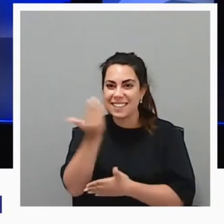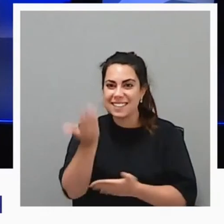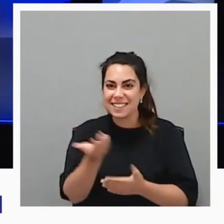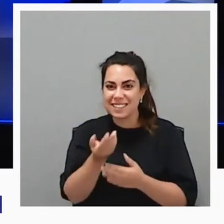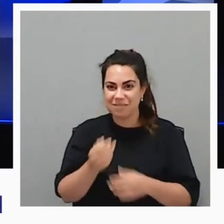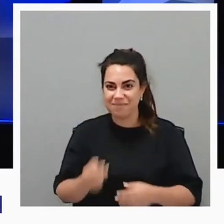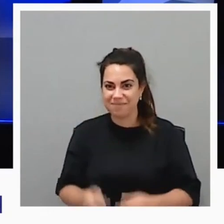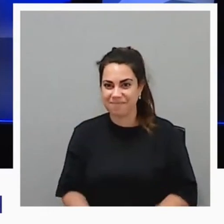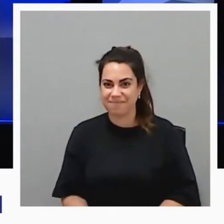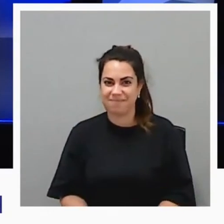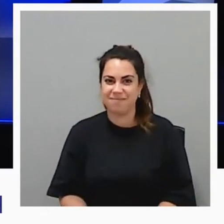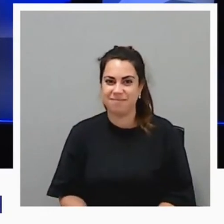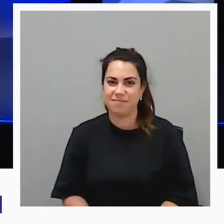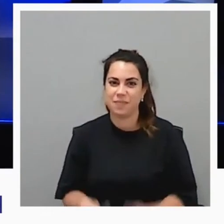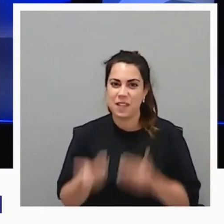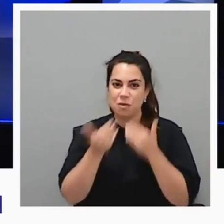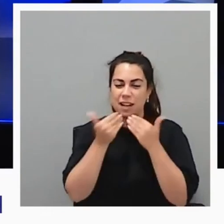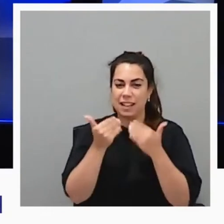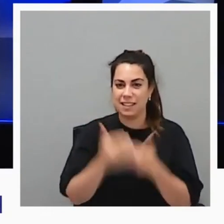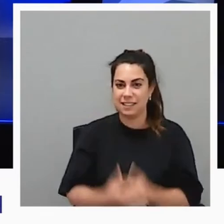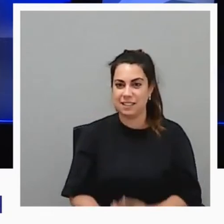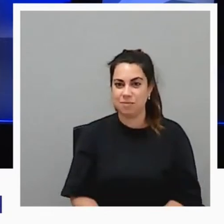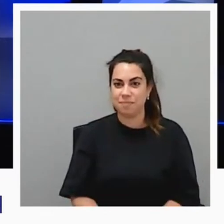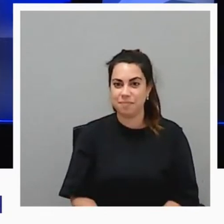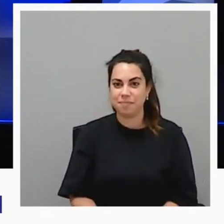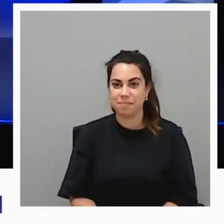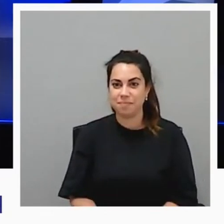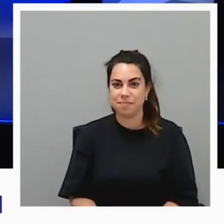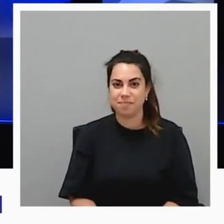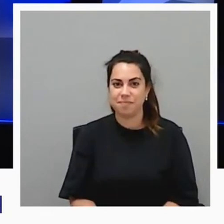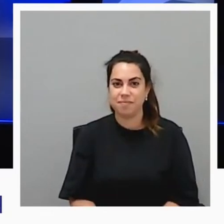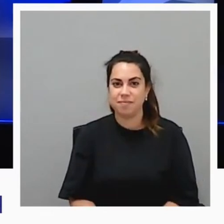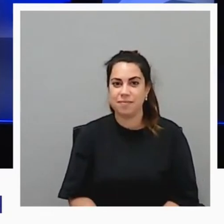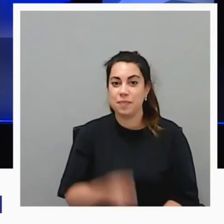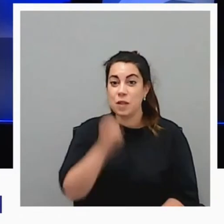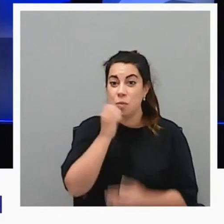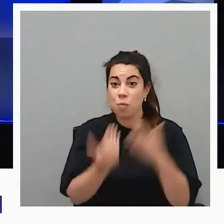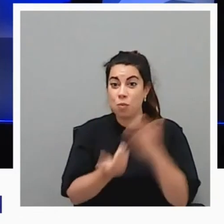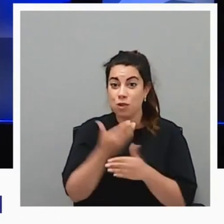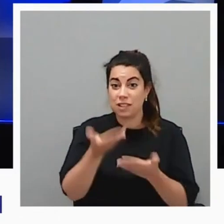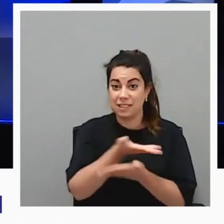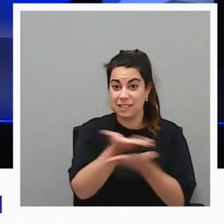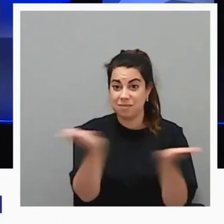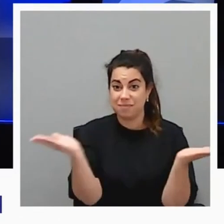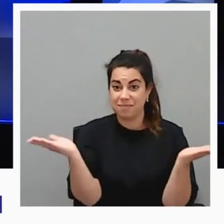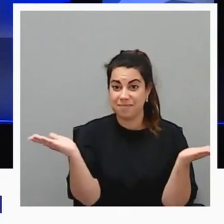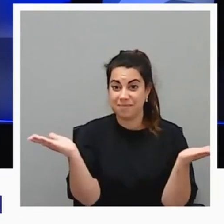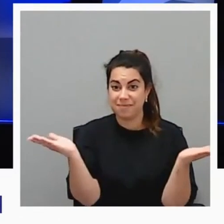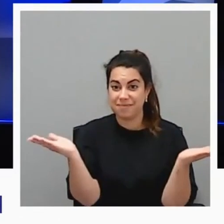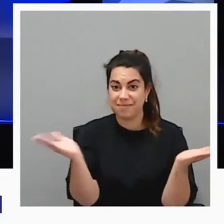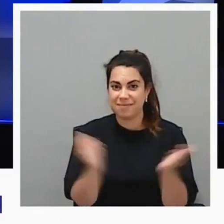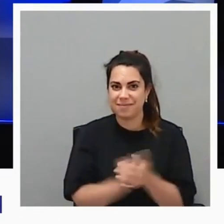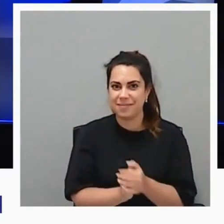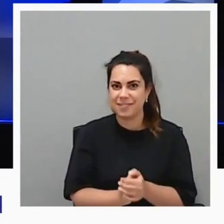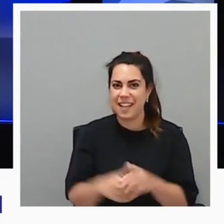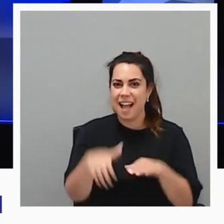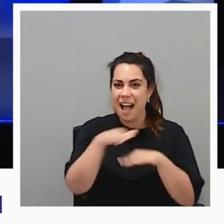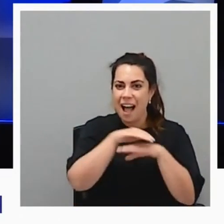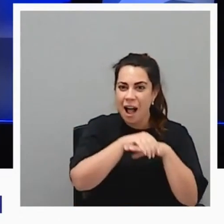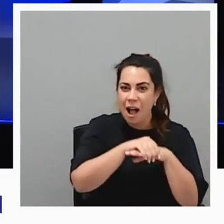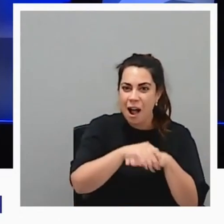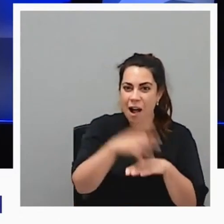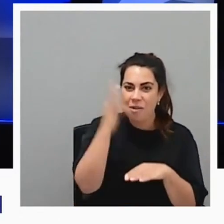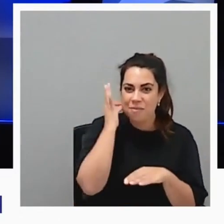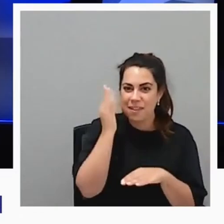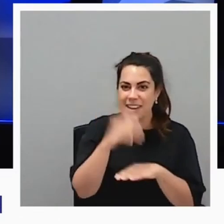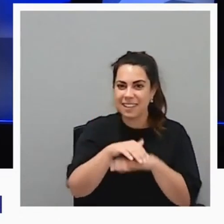Gracias. Gracias, de verdad. Buenos días a todos, queridas amigas y queridos amigos. Veo muchas